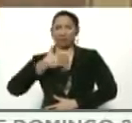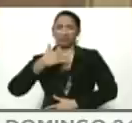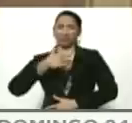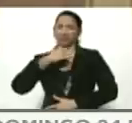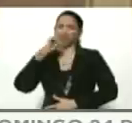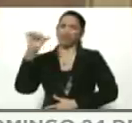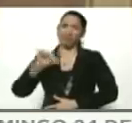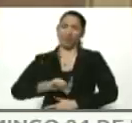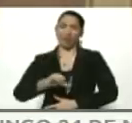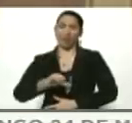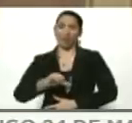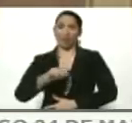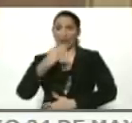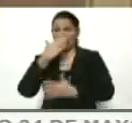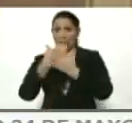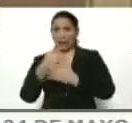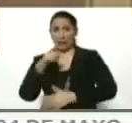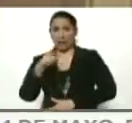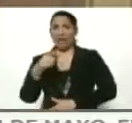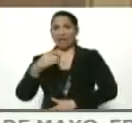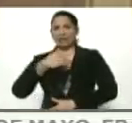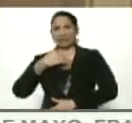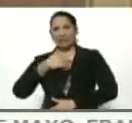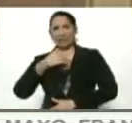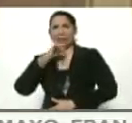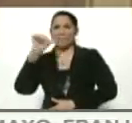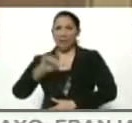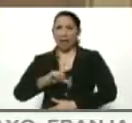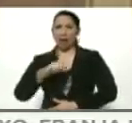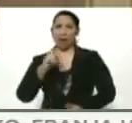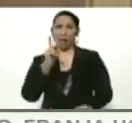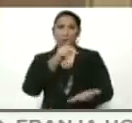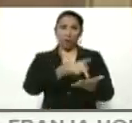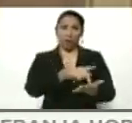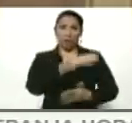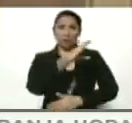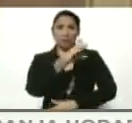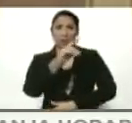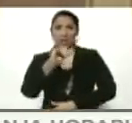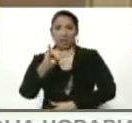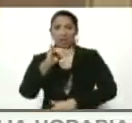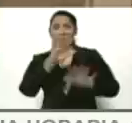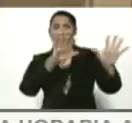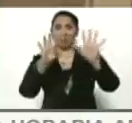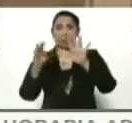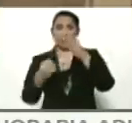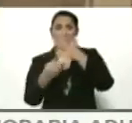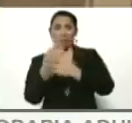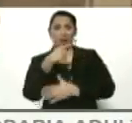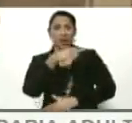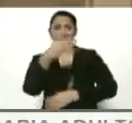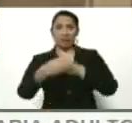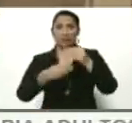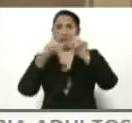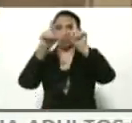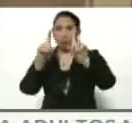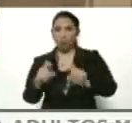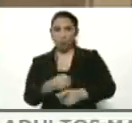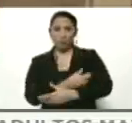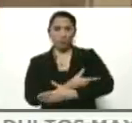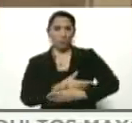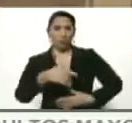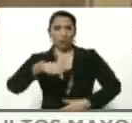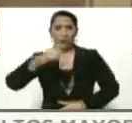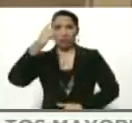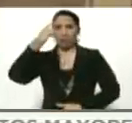ello acudió a un hospital Centinela el 19 de mayo y allí se le realizó la prueba molecular que el día de